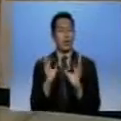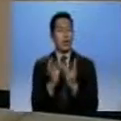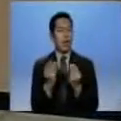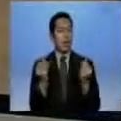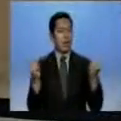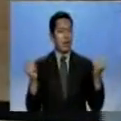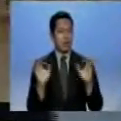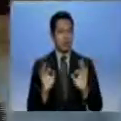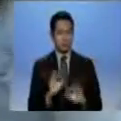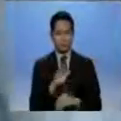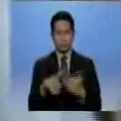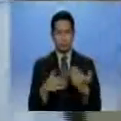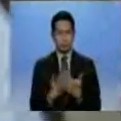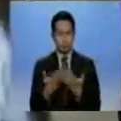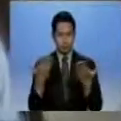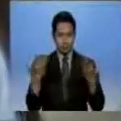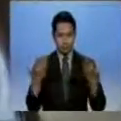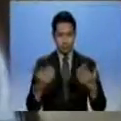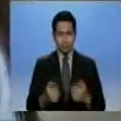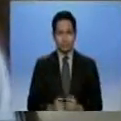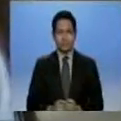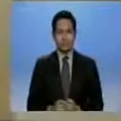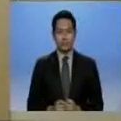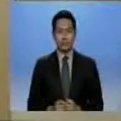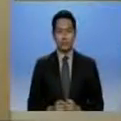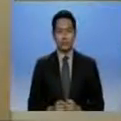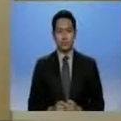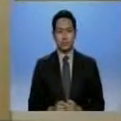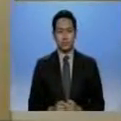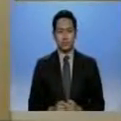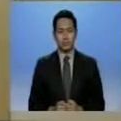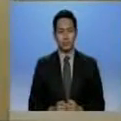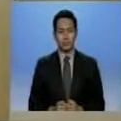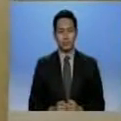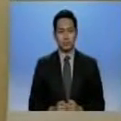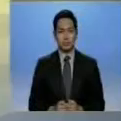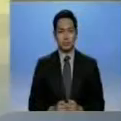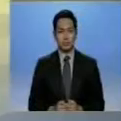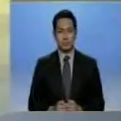imágenes de Marco Reynoso y Alejandro López, María Gabriela Castro, Gama Noticias.